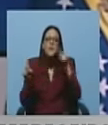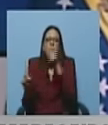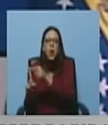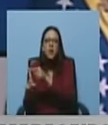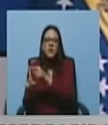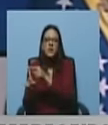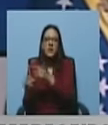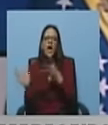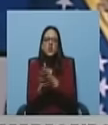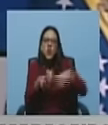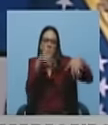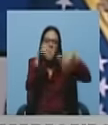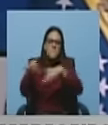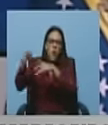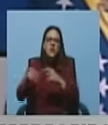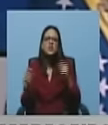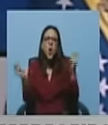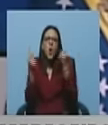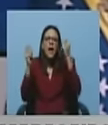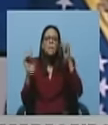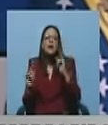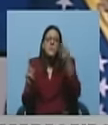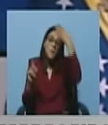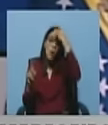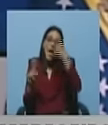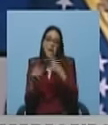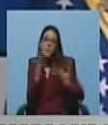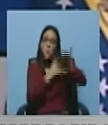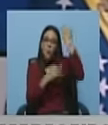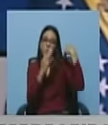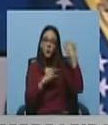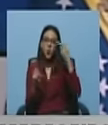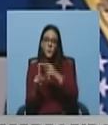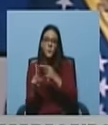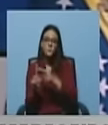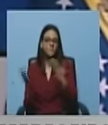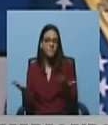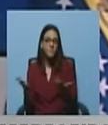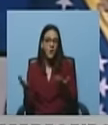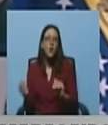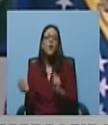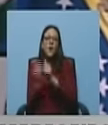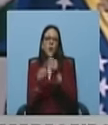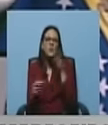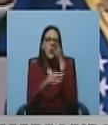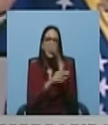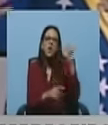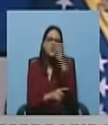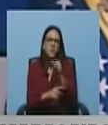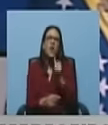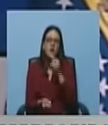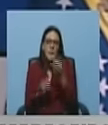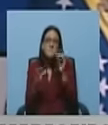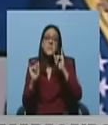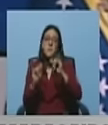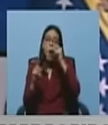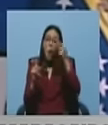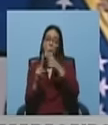de movilizaciones de la campaña de Edmundo González cuando fue al Estado Zulia.